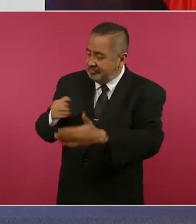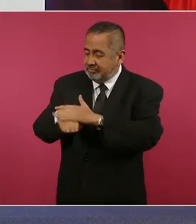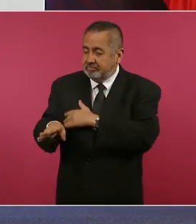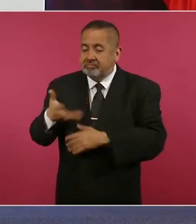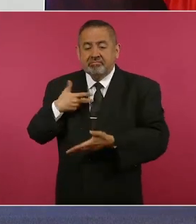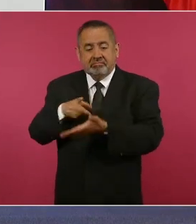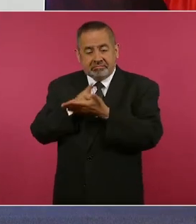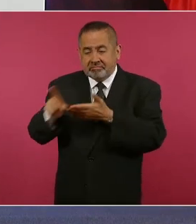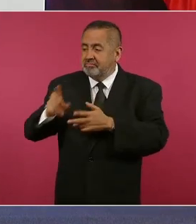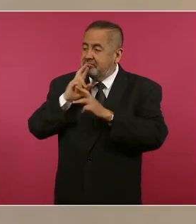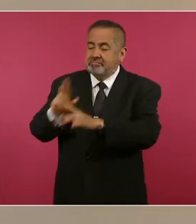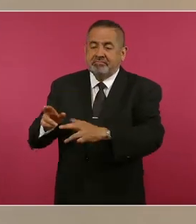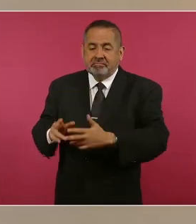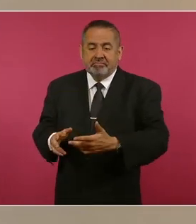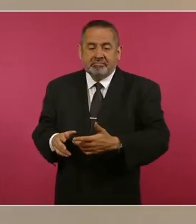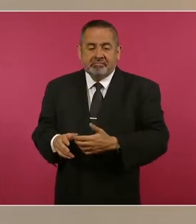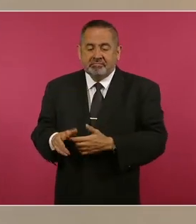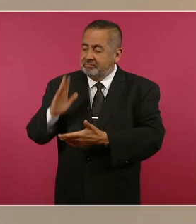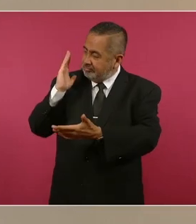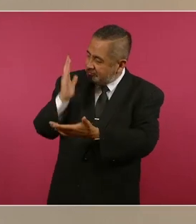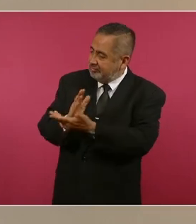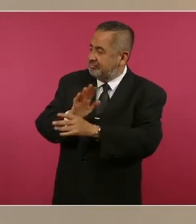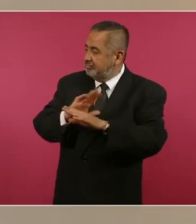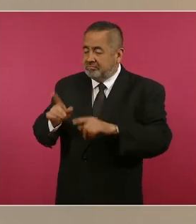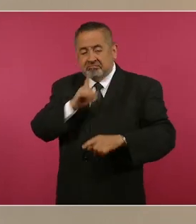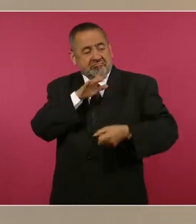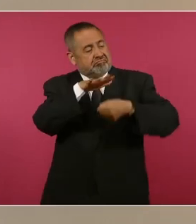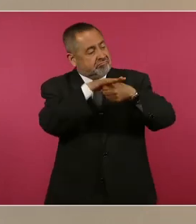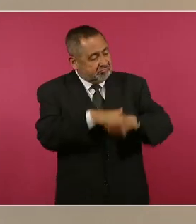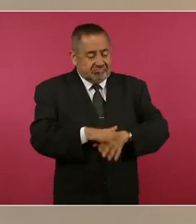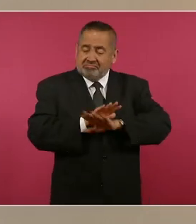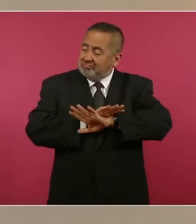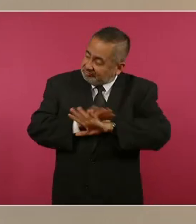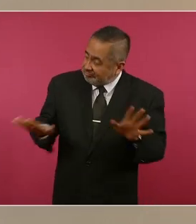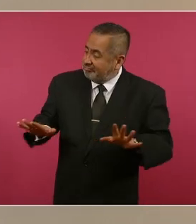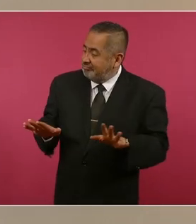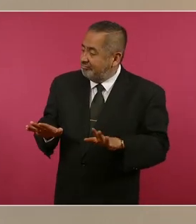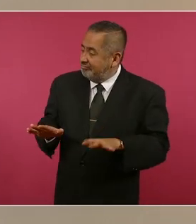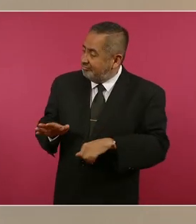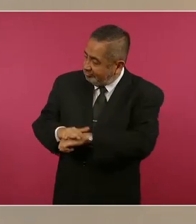su derecho de réplica. Basta de censuras.